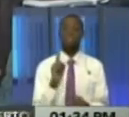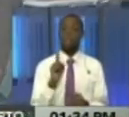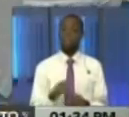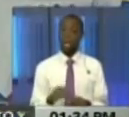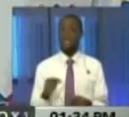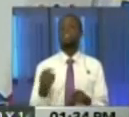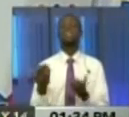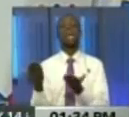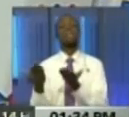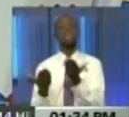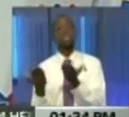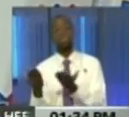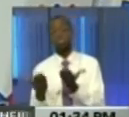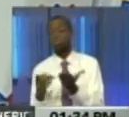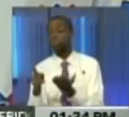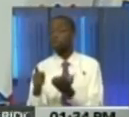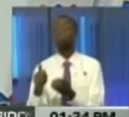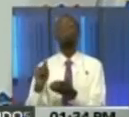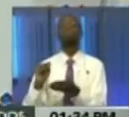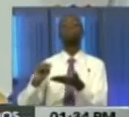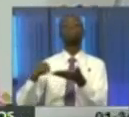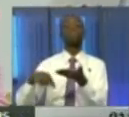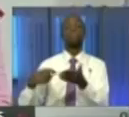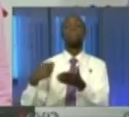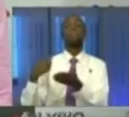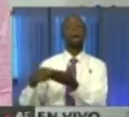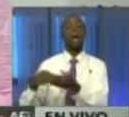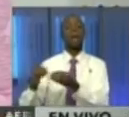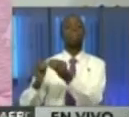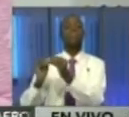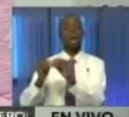servicios, desarrollo y acondicionamiento.